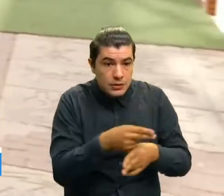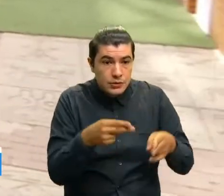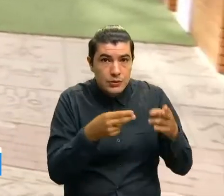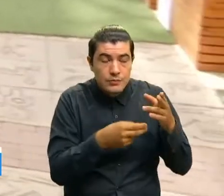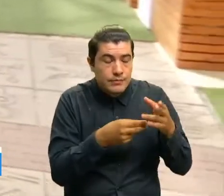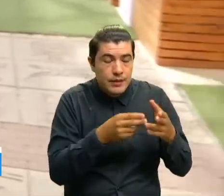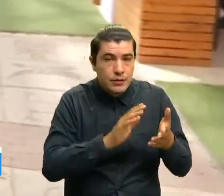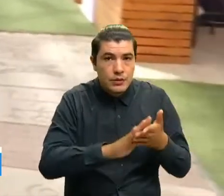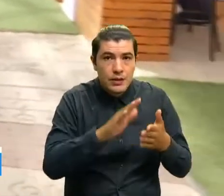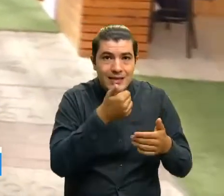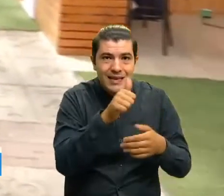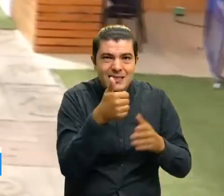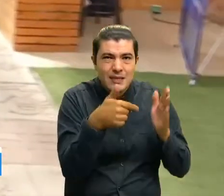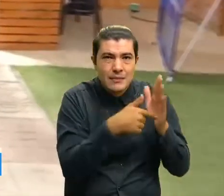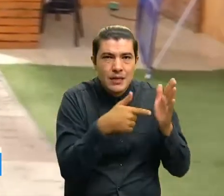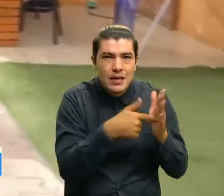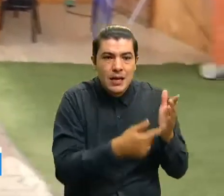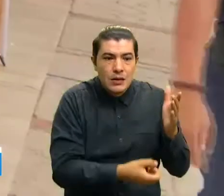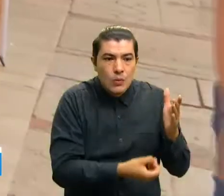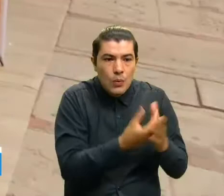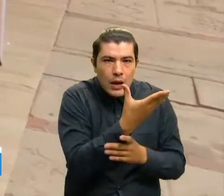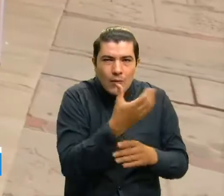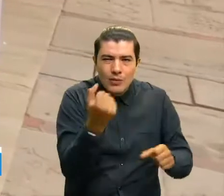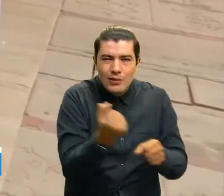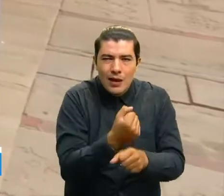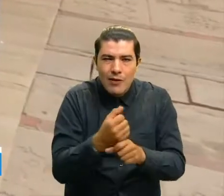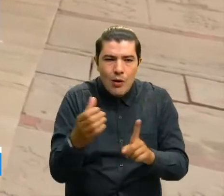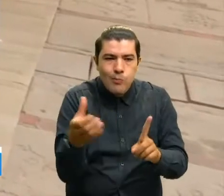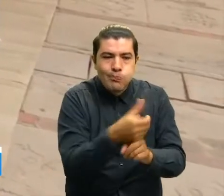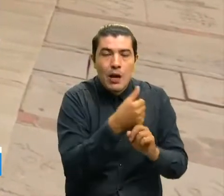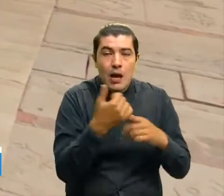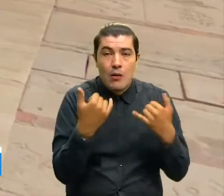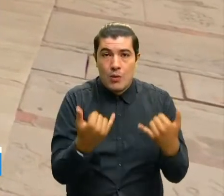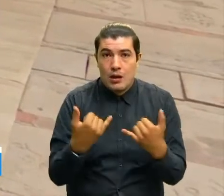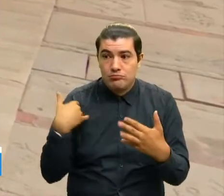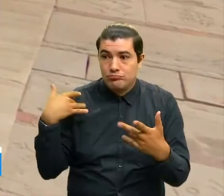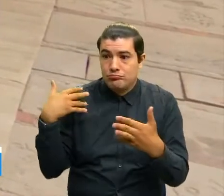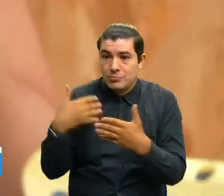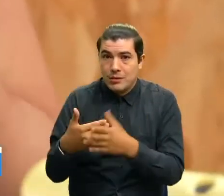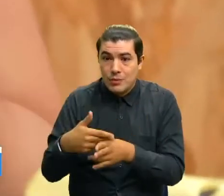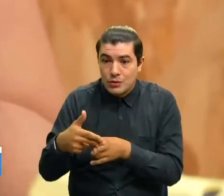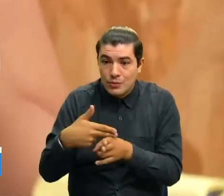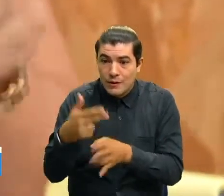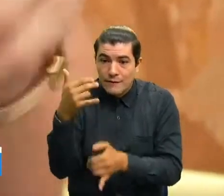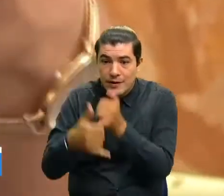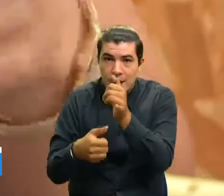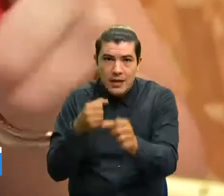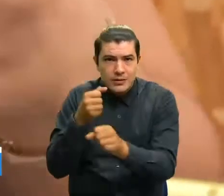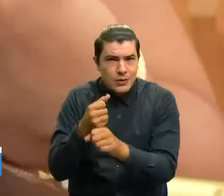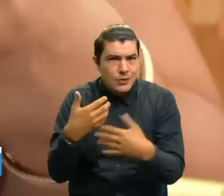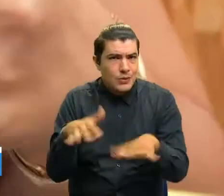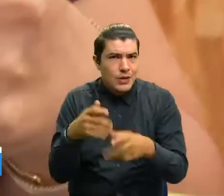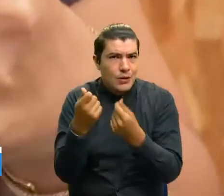el primer trimestre de 2021. Por lo que la temporada de fin de año genera esperanzas para el sector económico de la región.